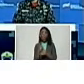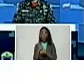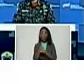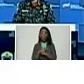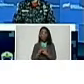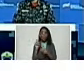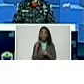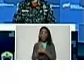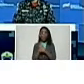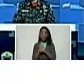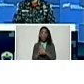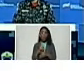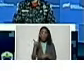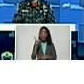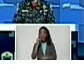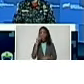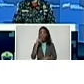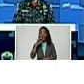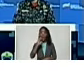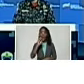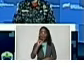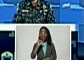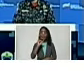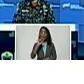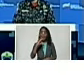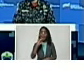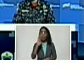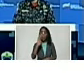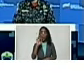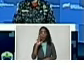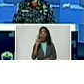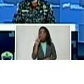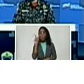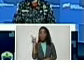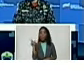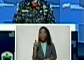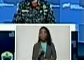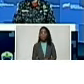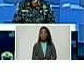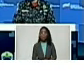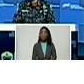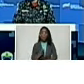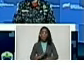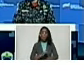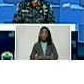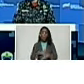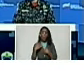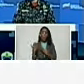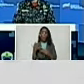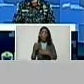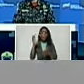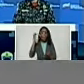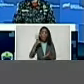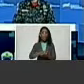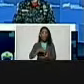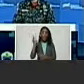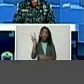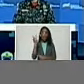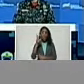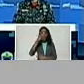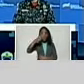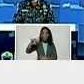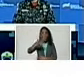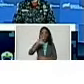la película, como Pablo Escobar Gaviria, en las mismas condiciones. Porque al Estado venezolano, al